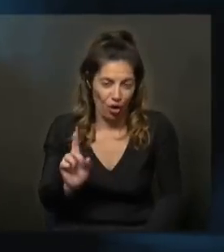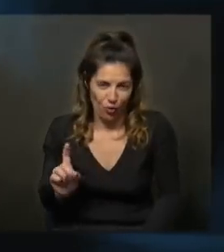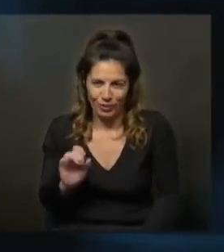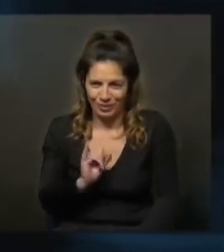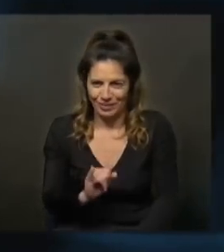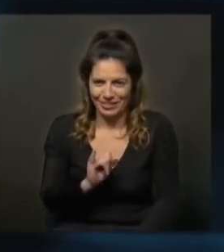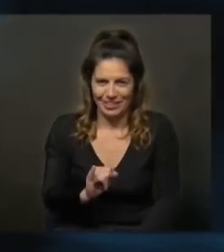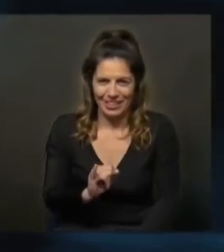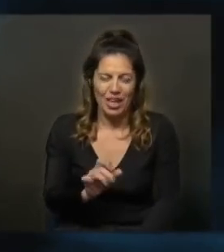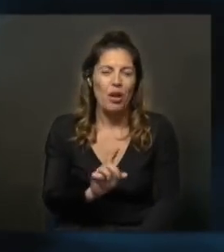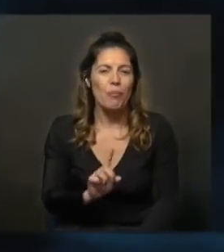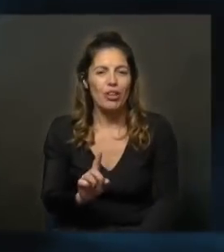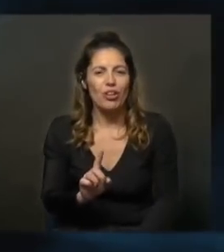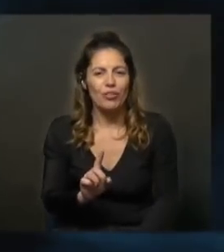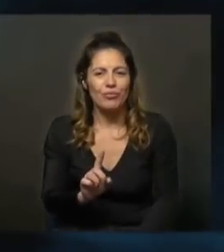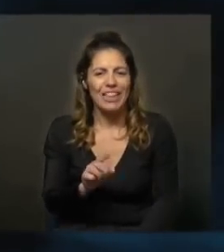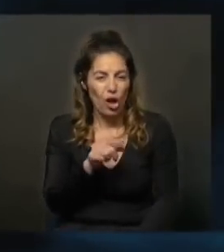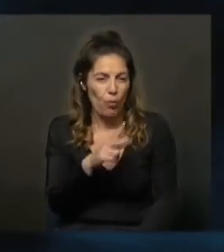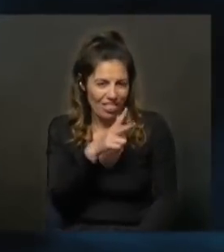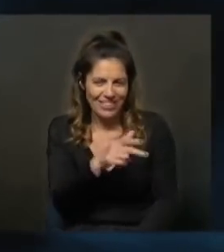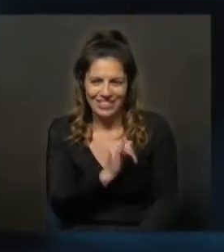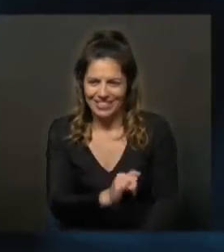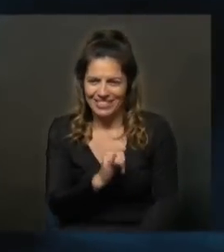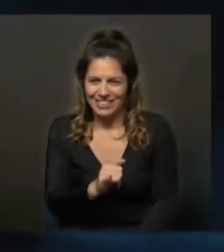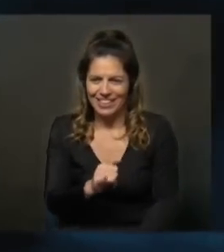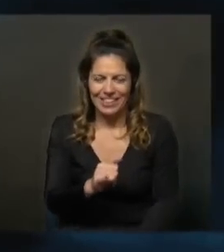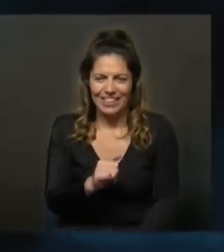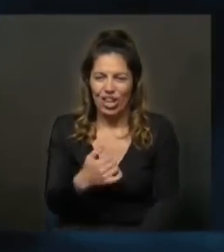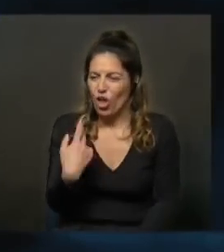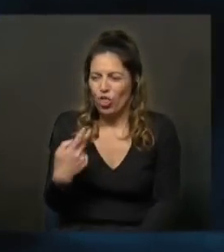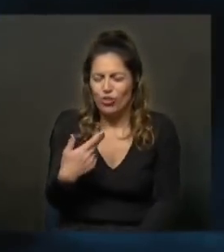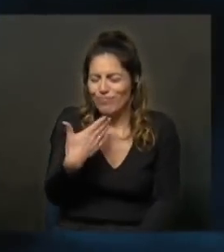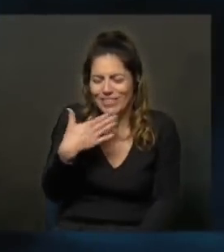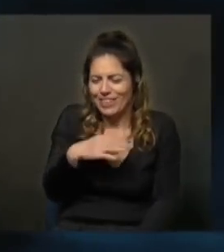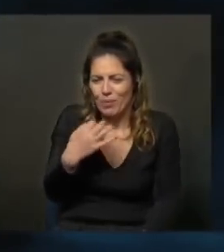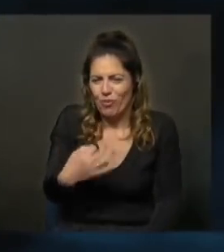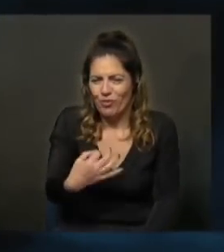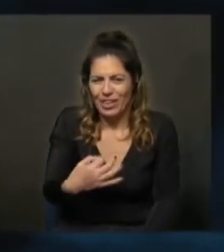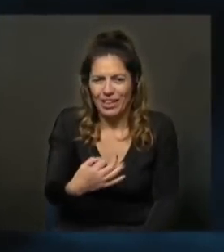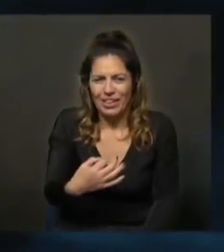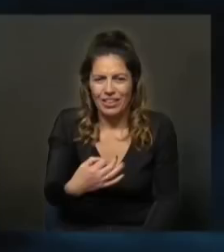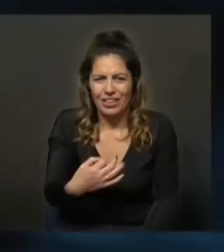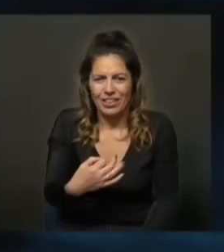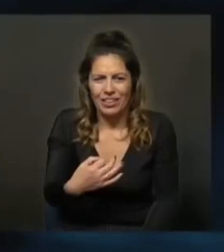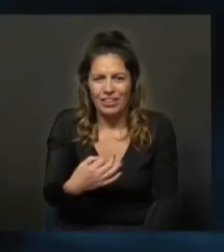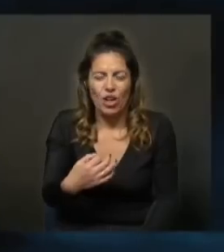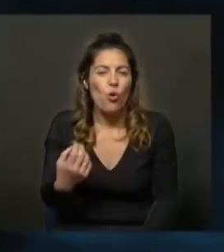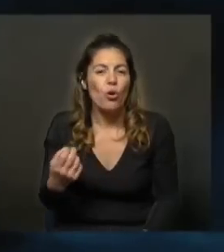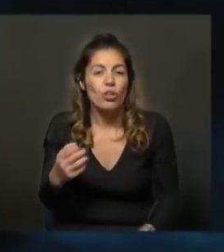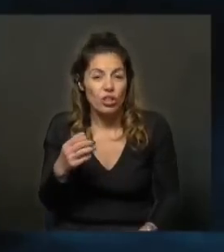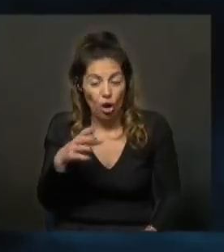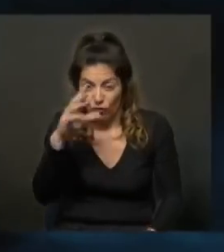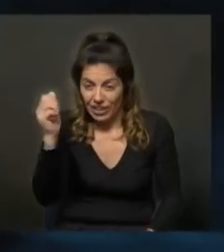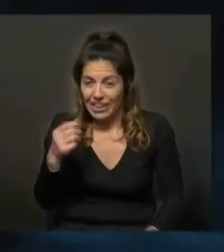pero no hay un es como él dice hay un entendimiento no te olvides que hubieron fallecimientos